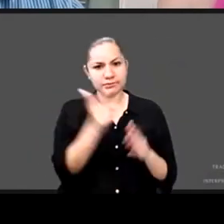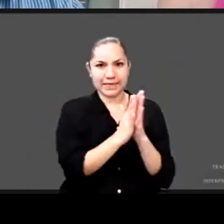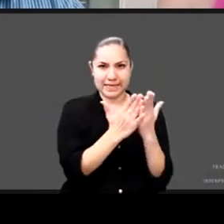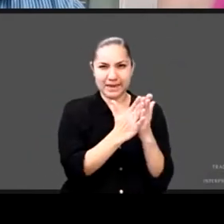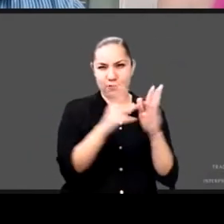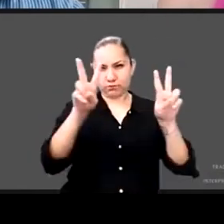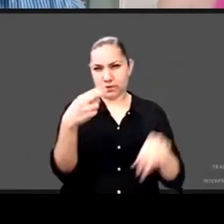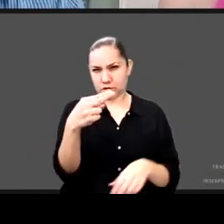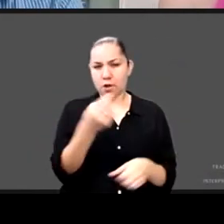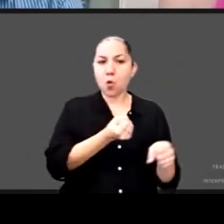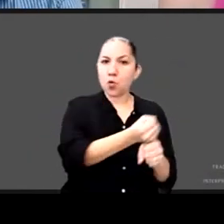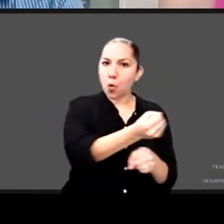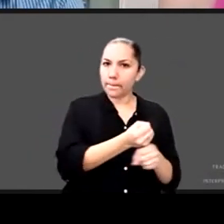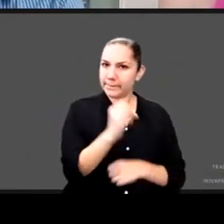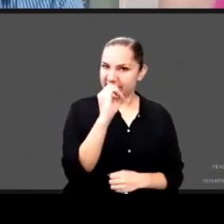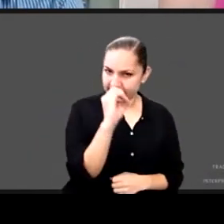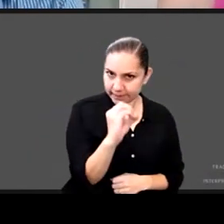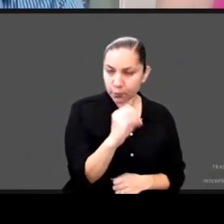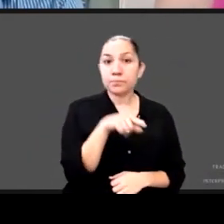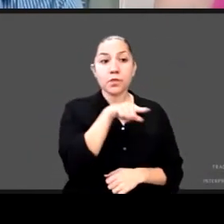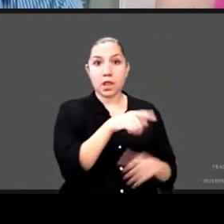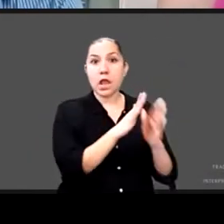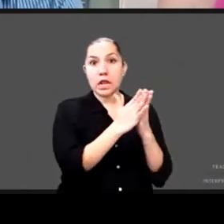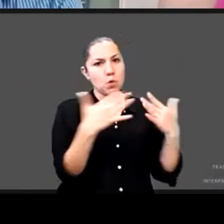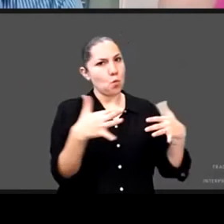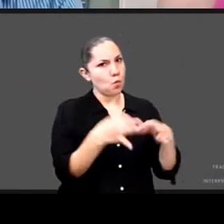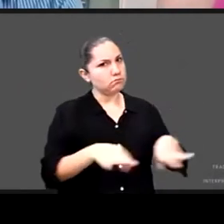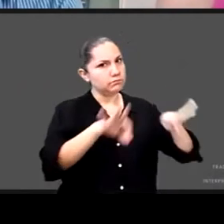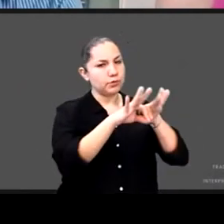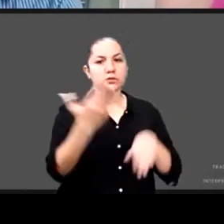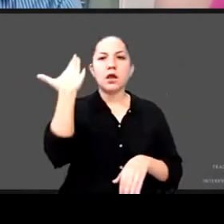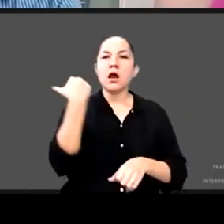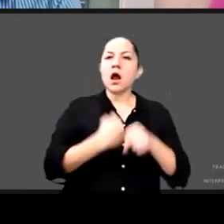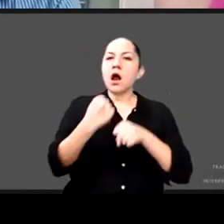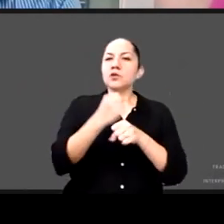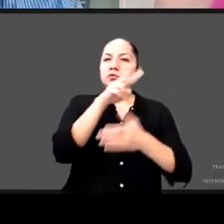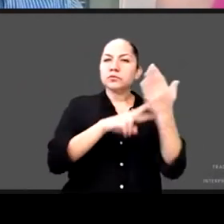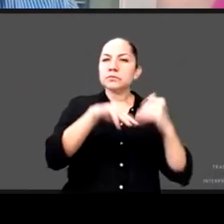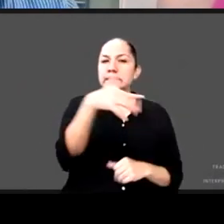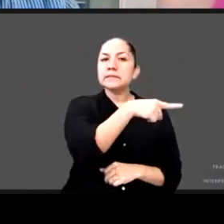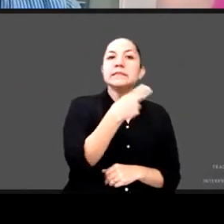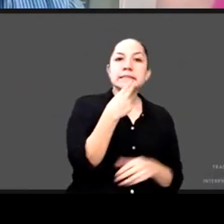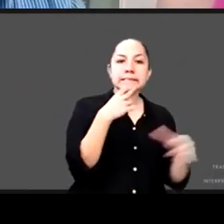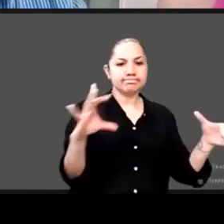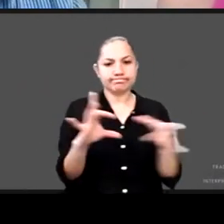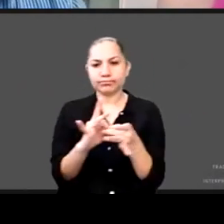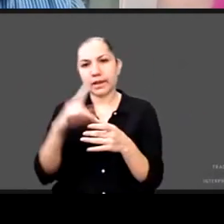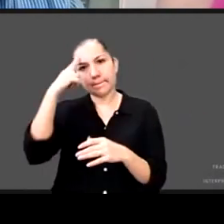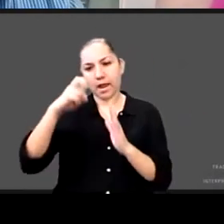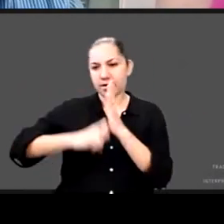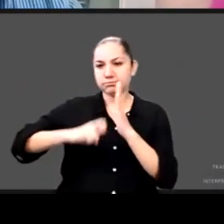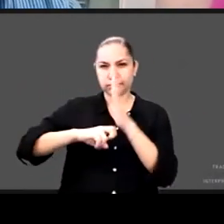Es muy importante este libro. En 2015 sirvió de sustento y referente para la reforma a la ley